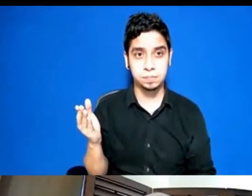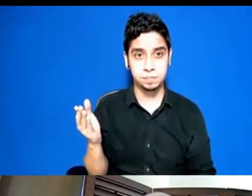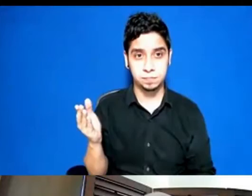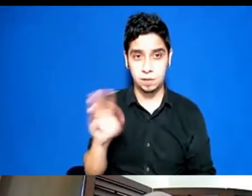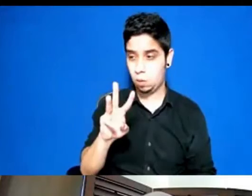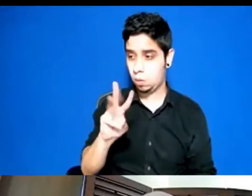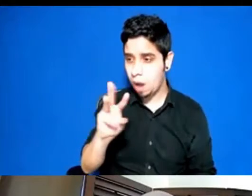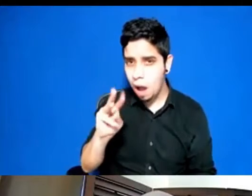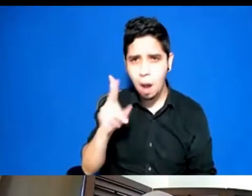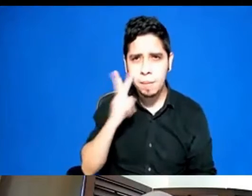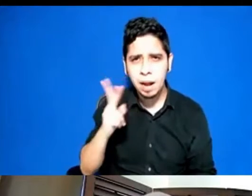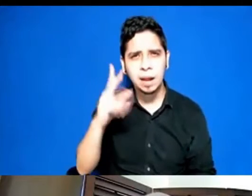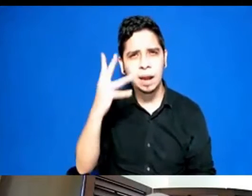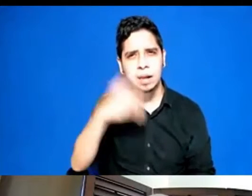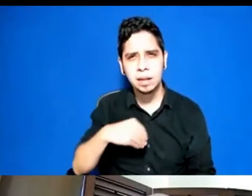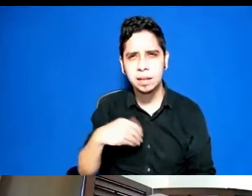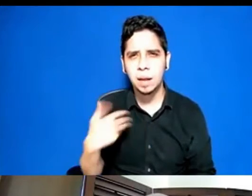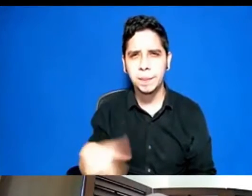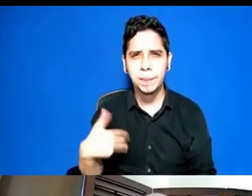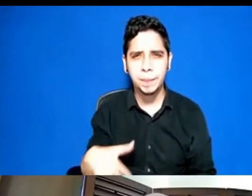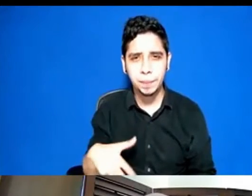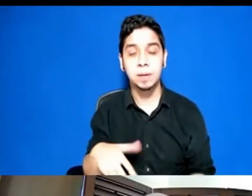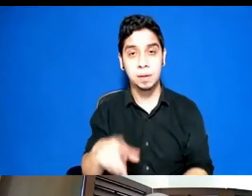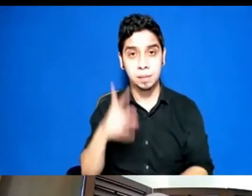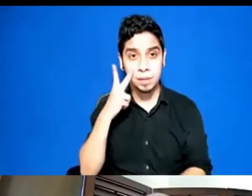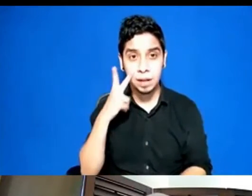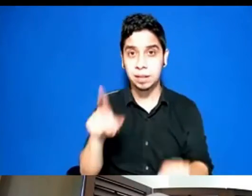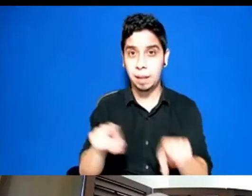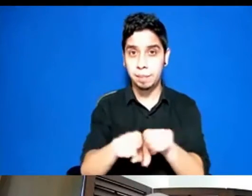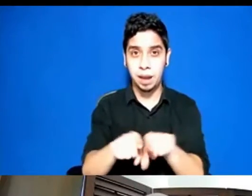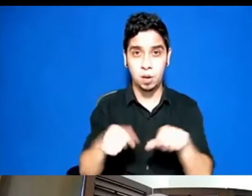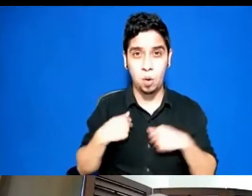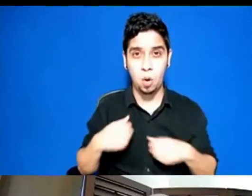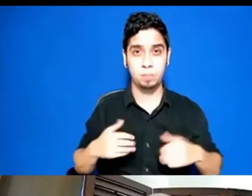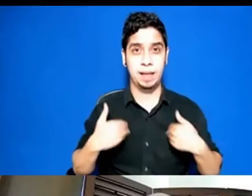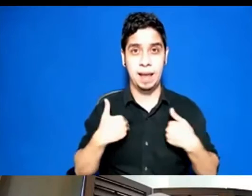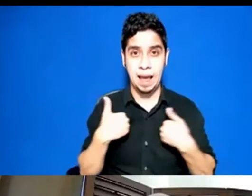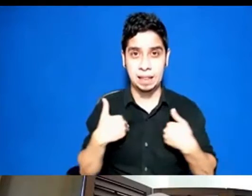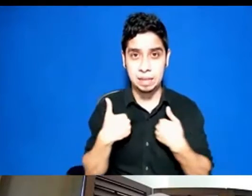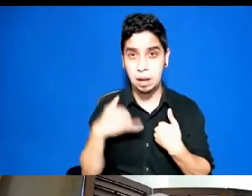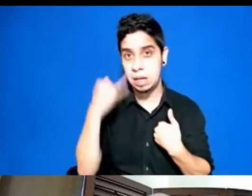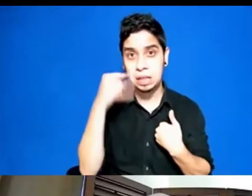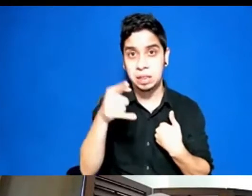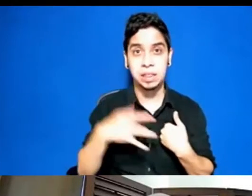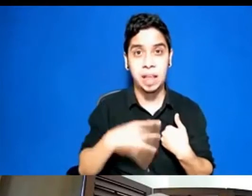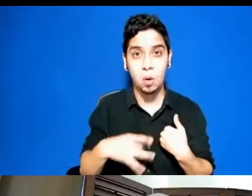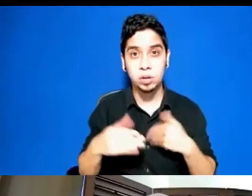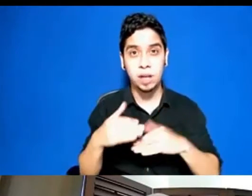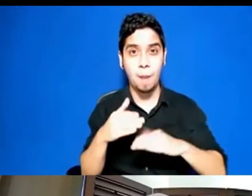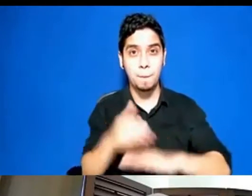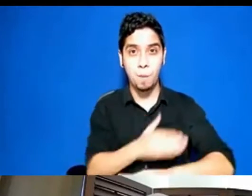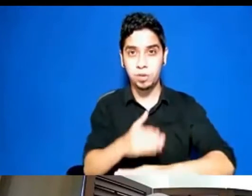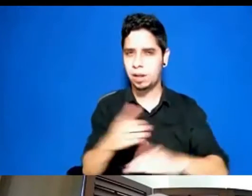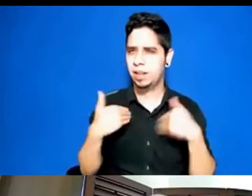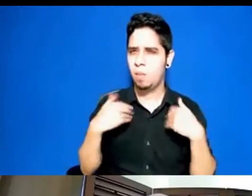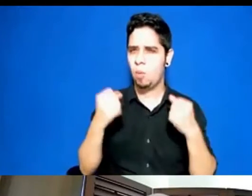mira, qué linda, qué linda. Y a los animalitos, le gustan los animalitos, le gusta la música también. Aquí tenemos de todo un